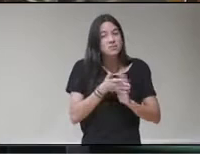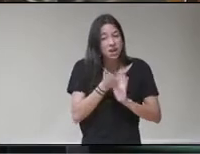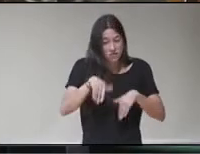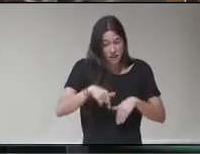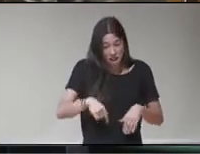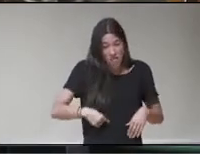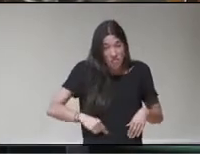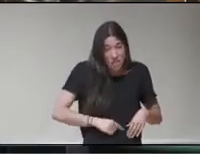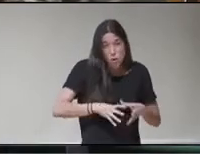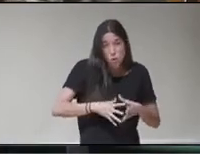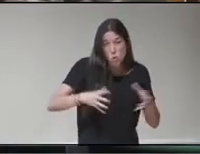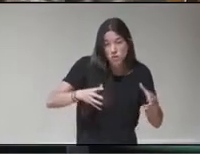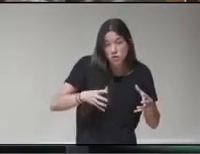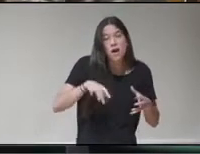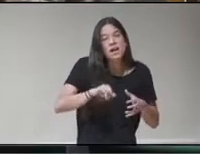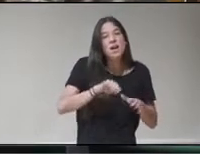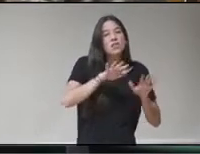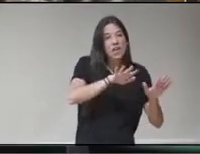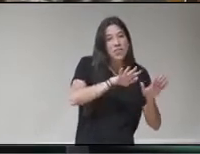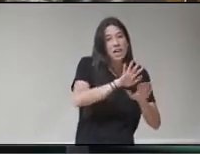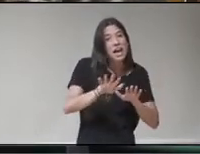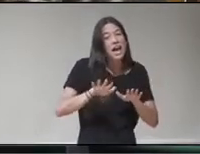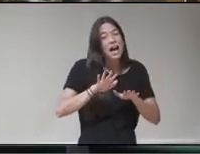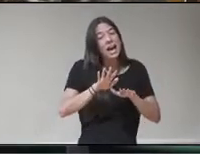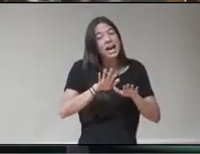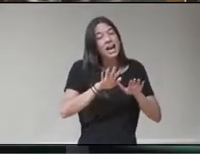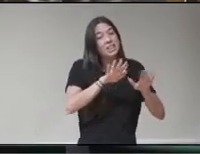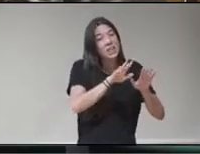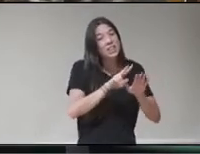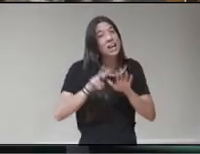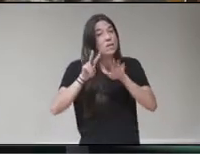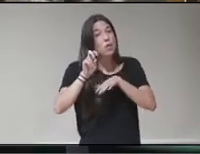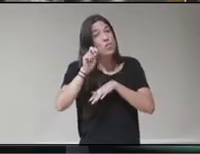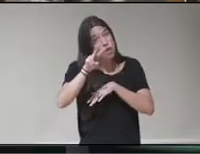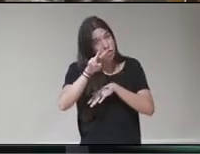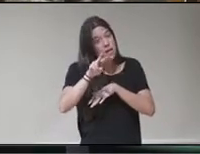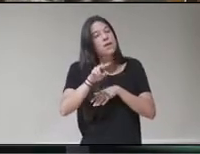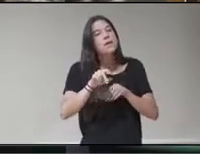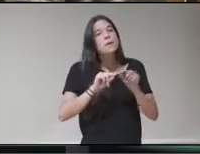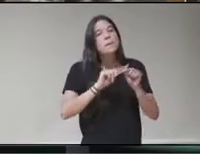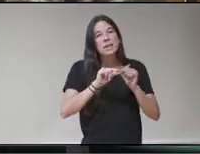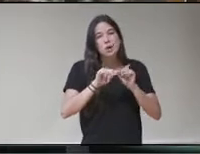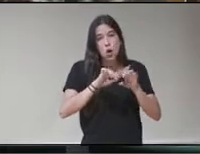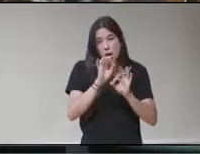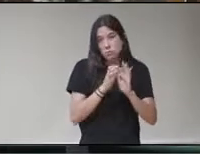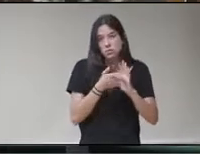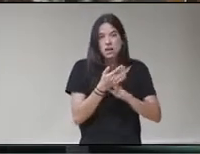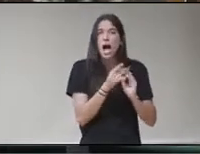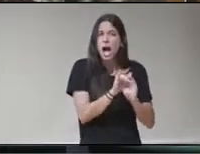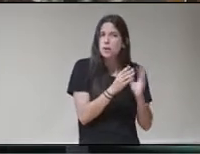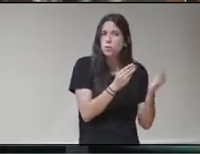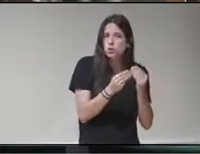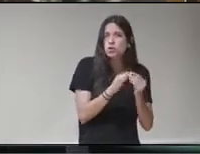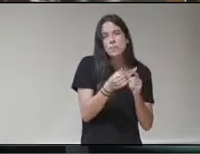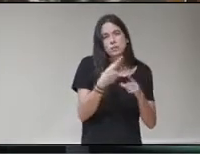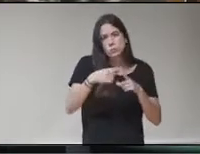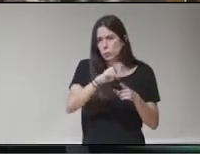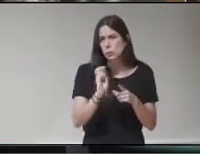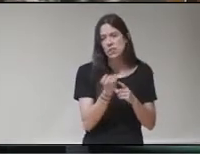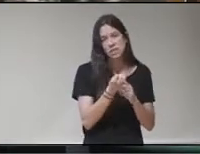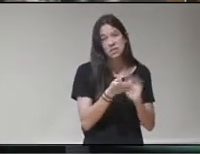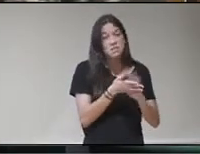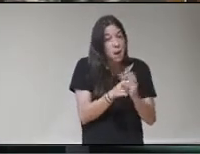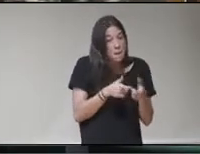10 elevado a 12 microorganismos. No solamente hay muchos, además los hay muy variados. Bacterias de todos los tipos